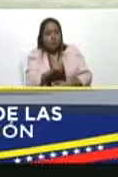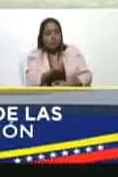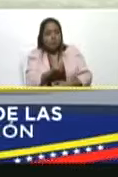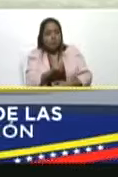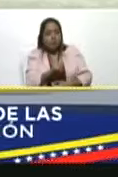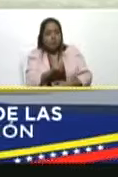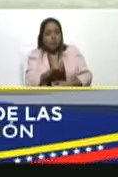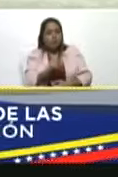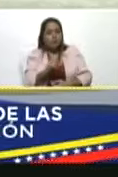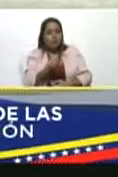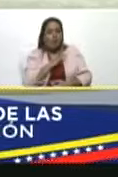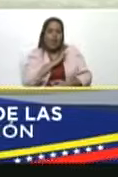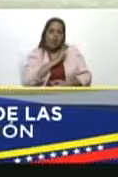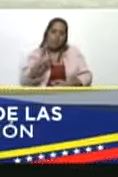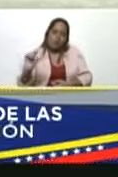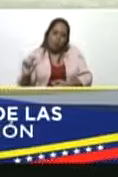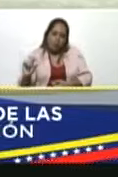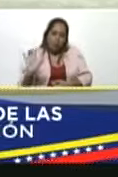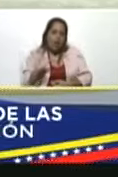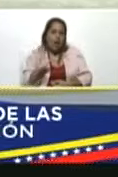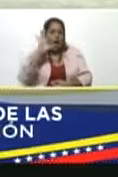con poco.